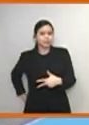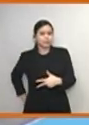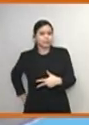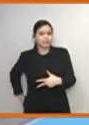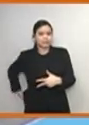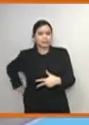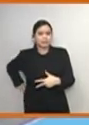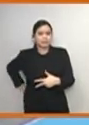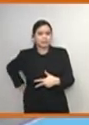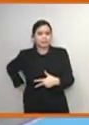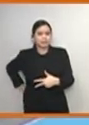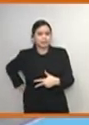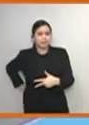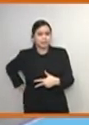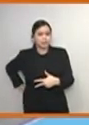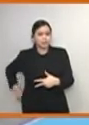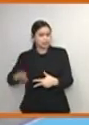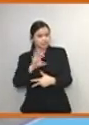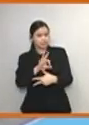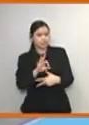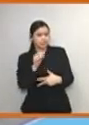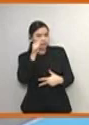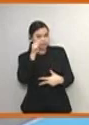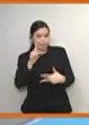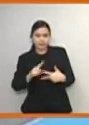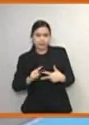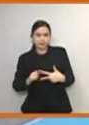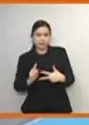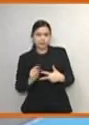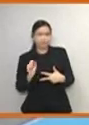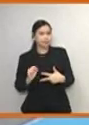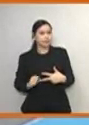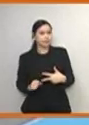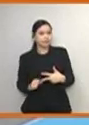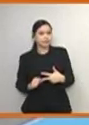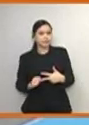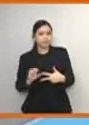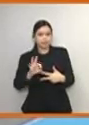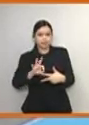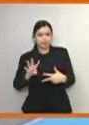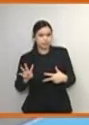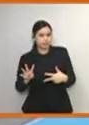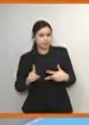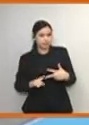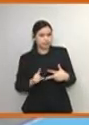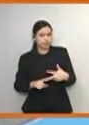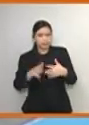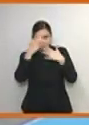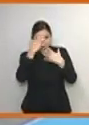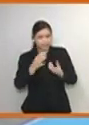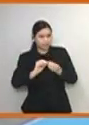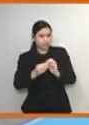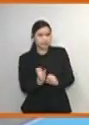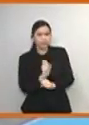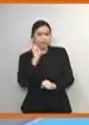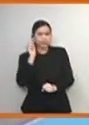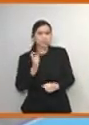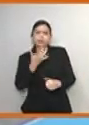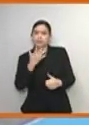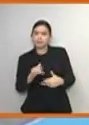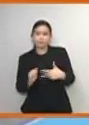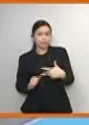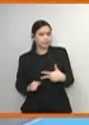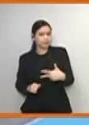el 99. Segundo número ganador, atentos. Y este es el 94. Tercer consecutivo número ganador,